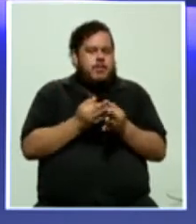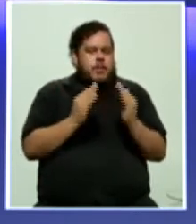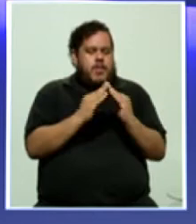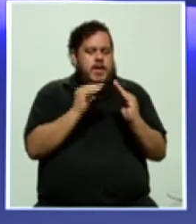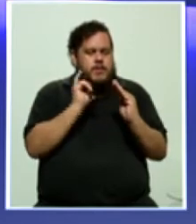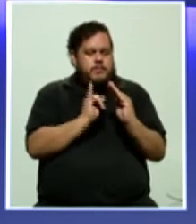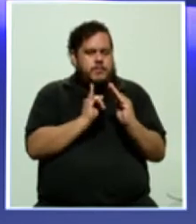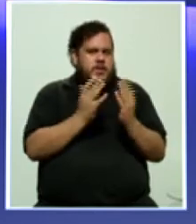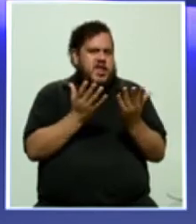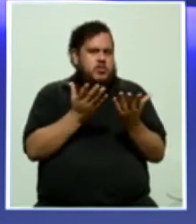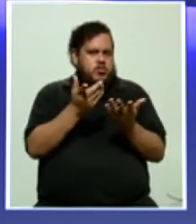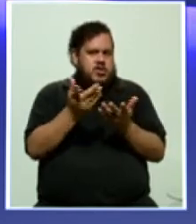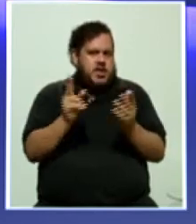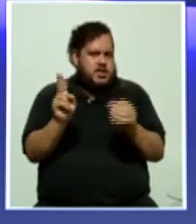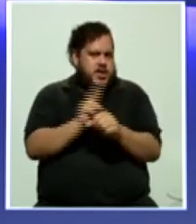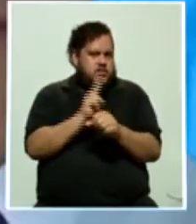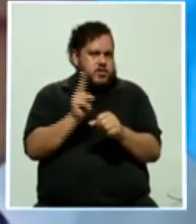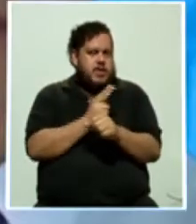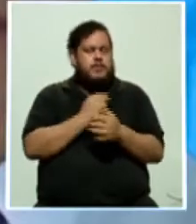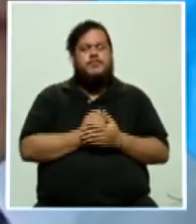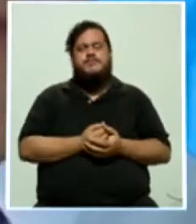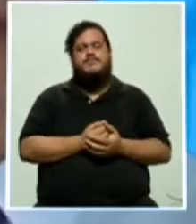aplicando?